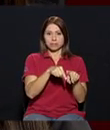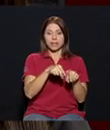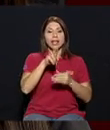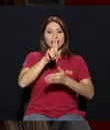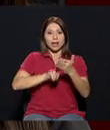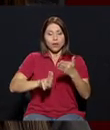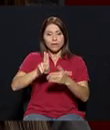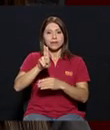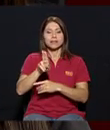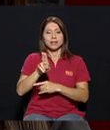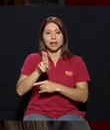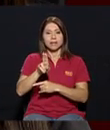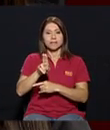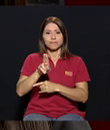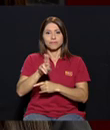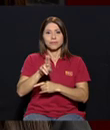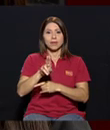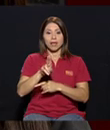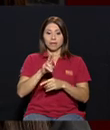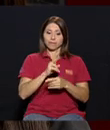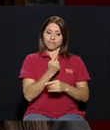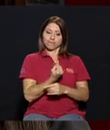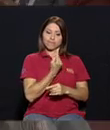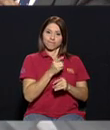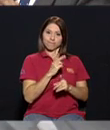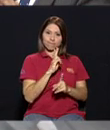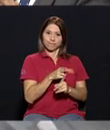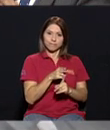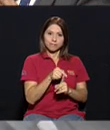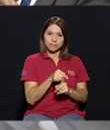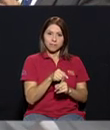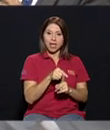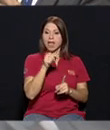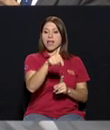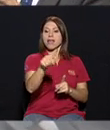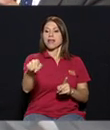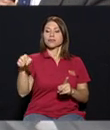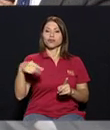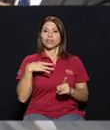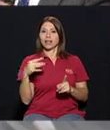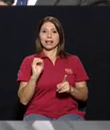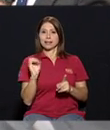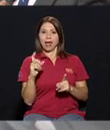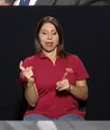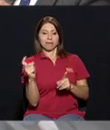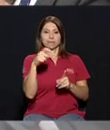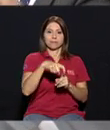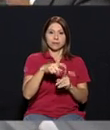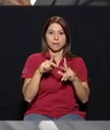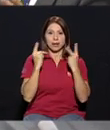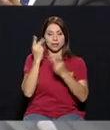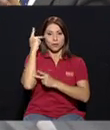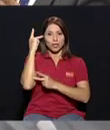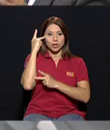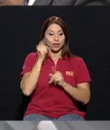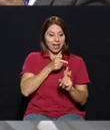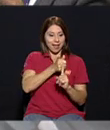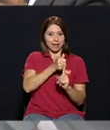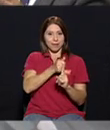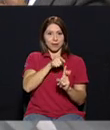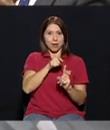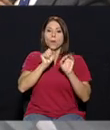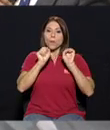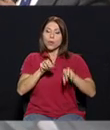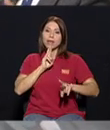que la universidad, sin esos intereses políticos partidarios, pudiera dar respuesta a las necesidades de una